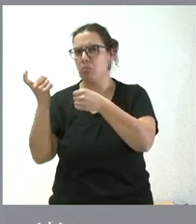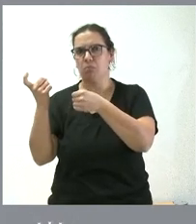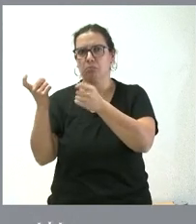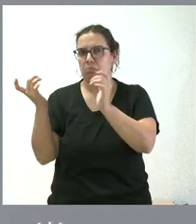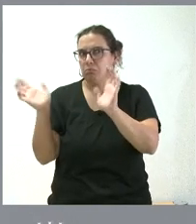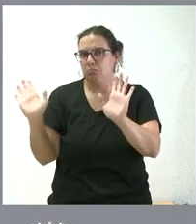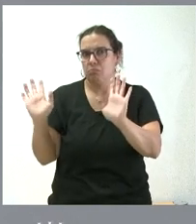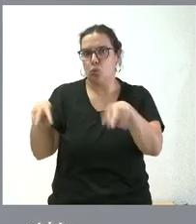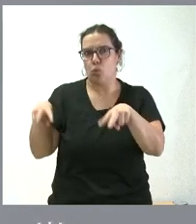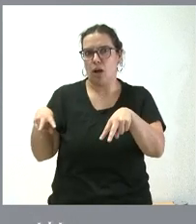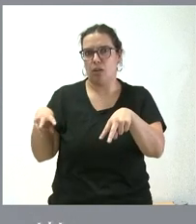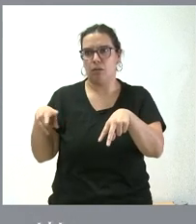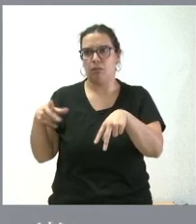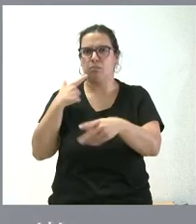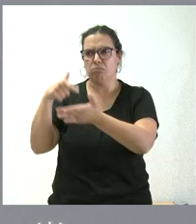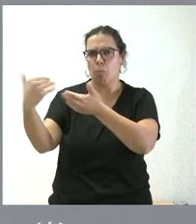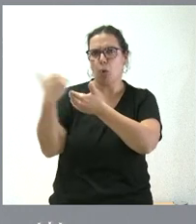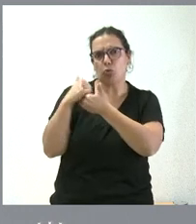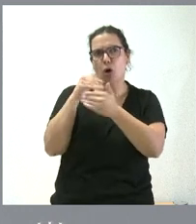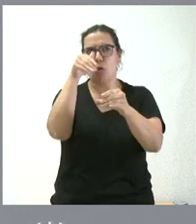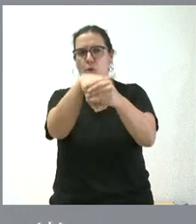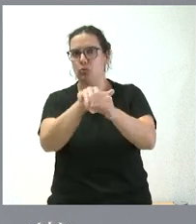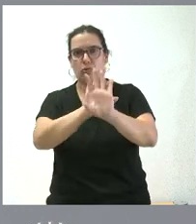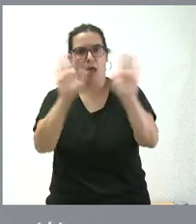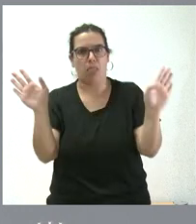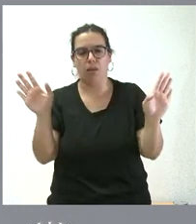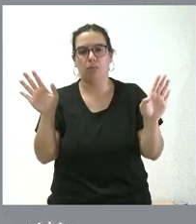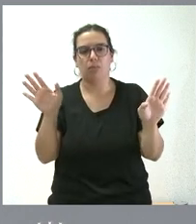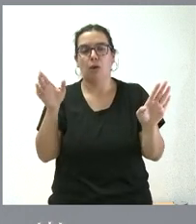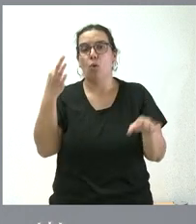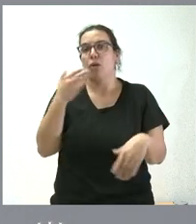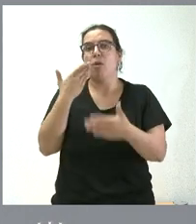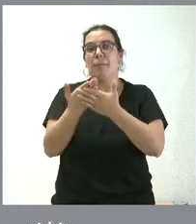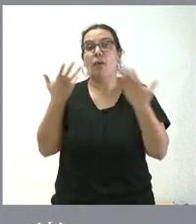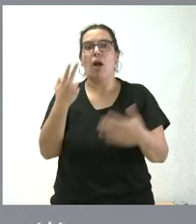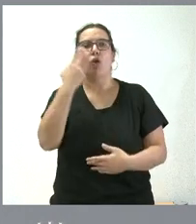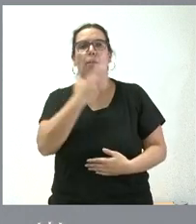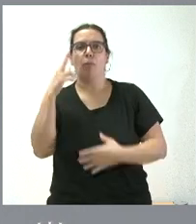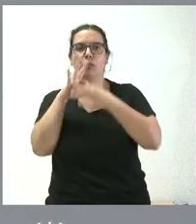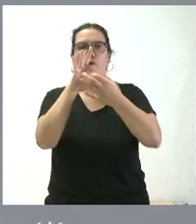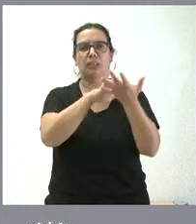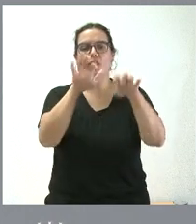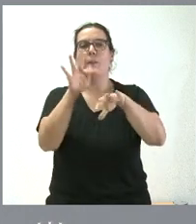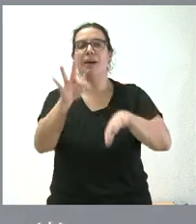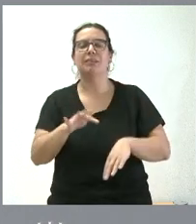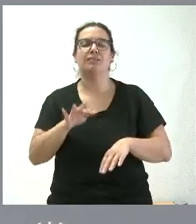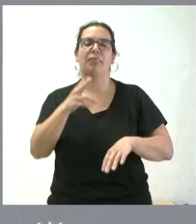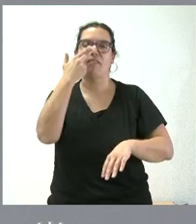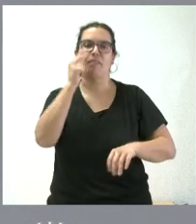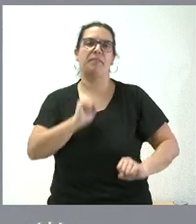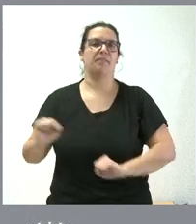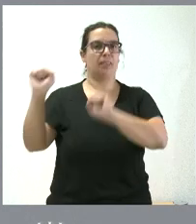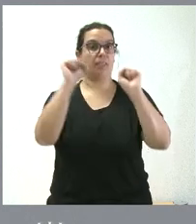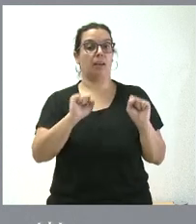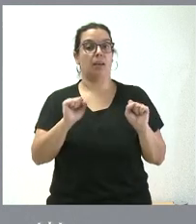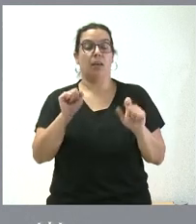le pide el voto a ningún partido político Se le pide un compromiso con Castilla León y la defensa de los intereses de nuestra comunidad Autónoma y luego la